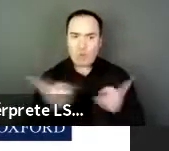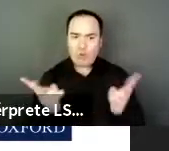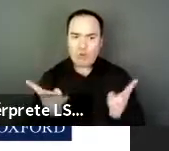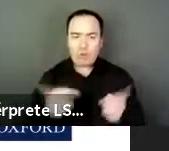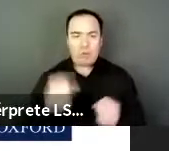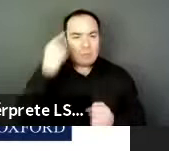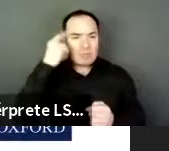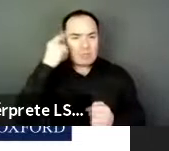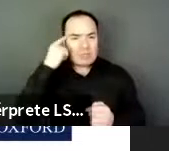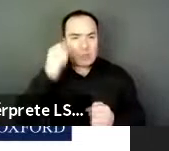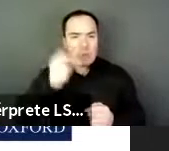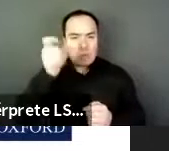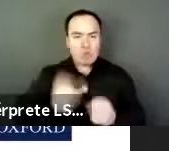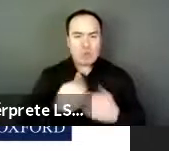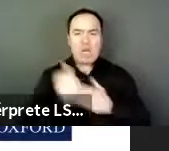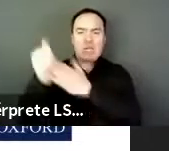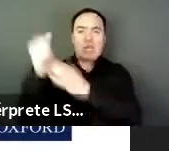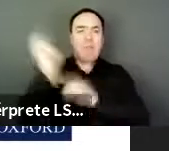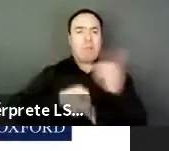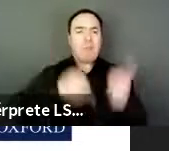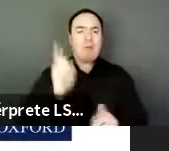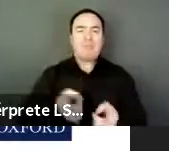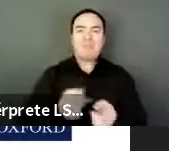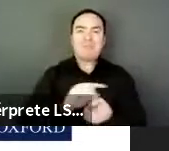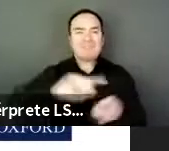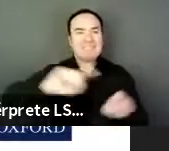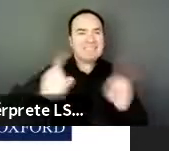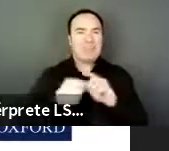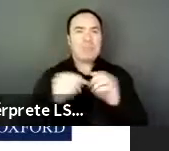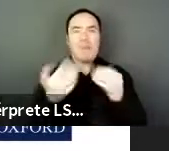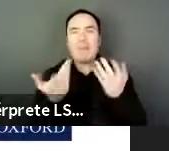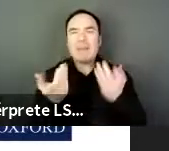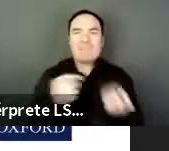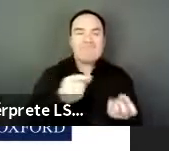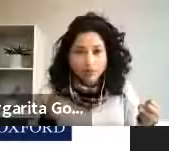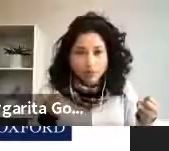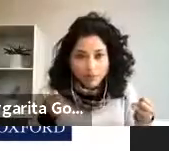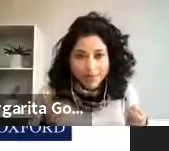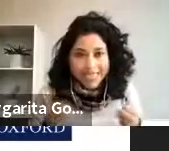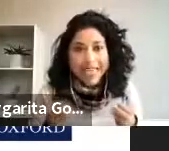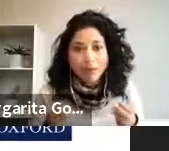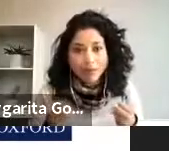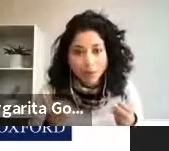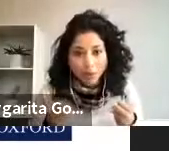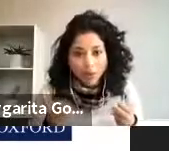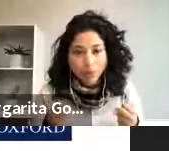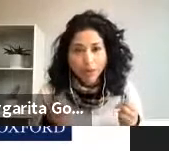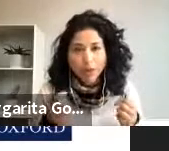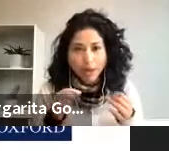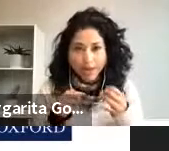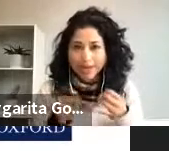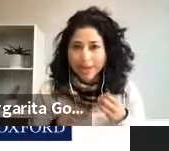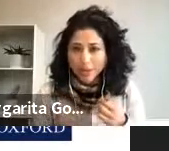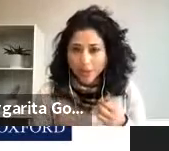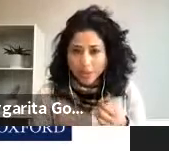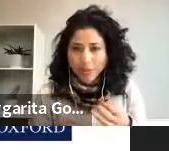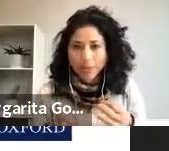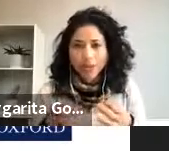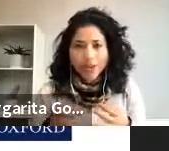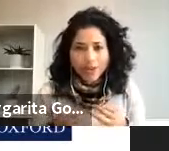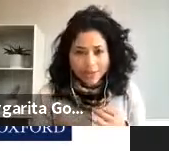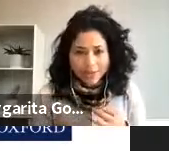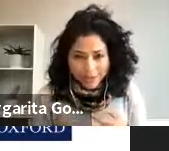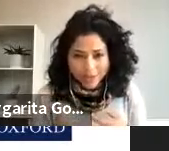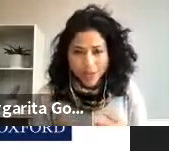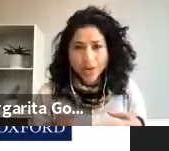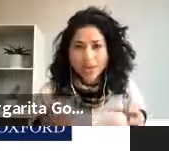liderazgo y que el liderazgo se vuelva un eje de cambio para poder cambiar las relaciones de